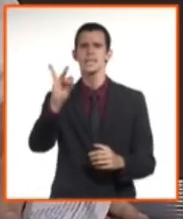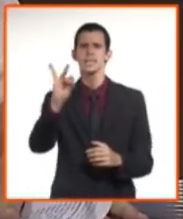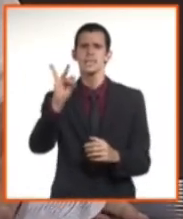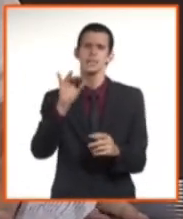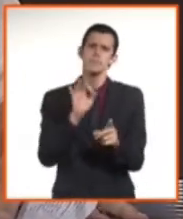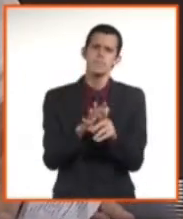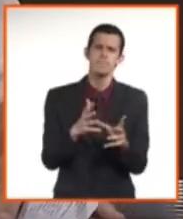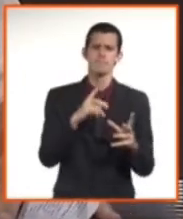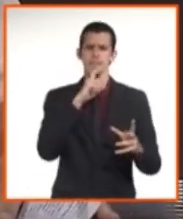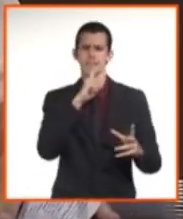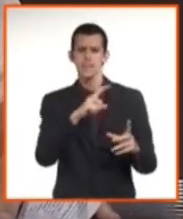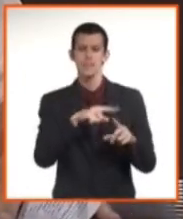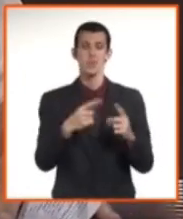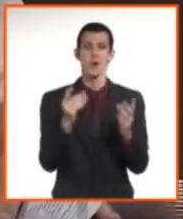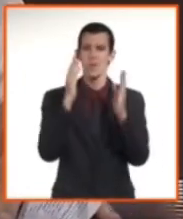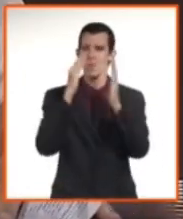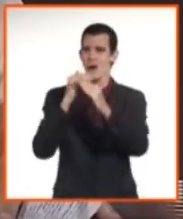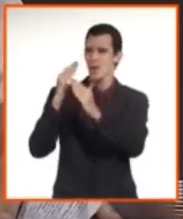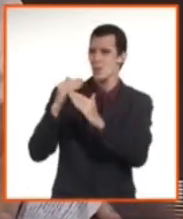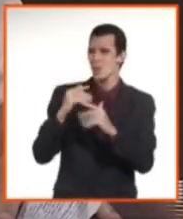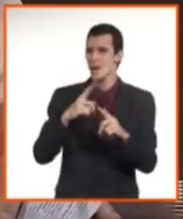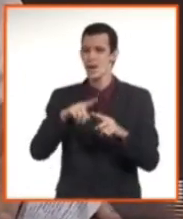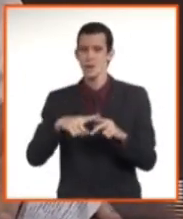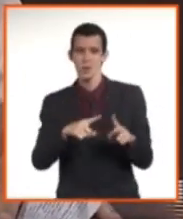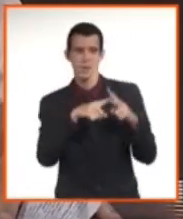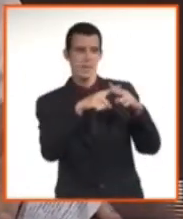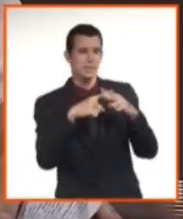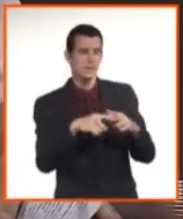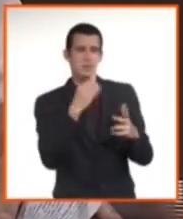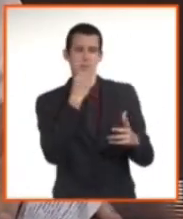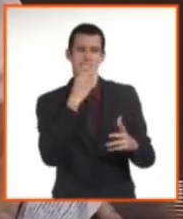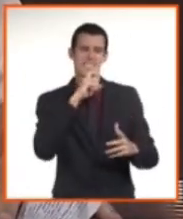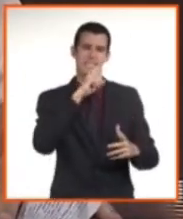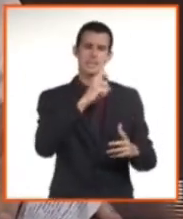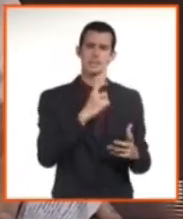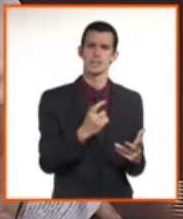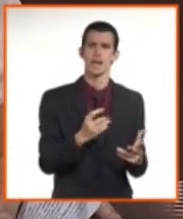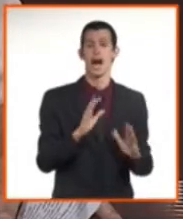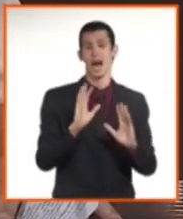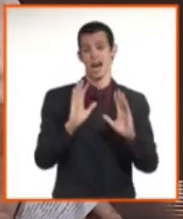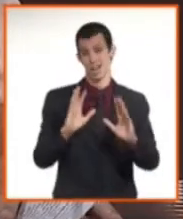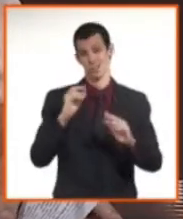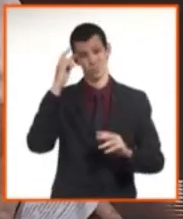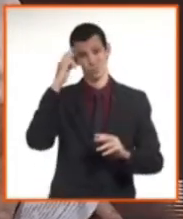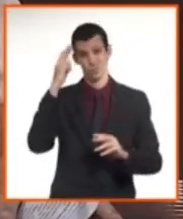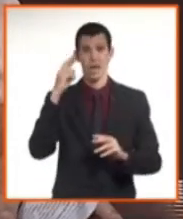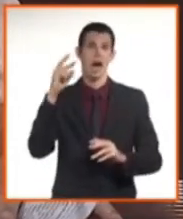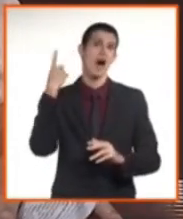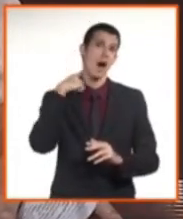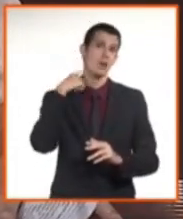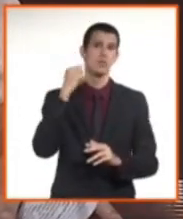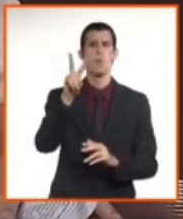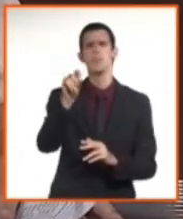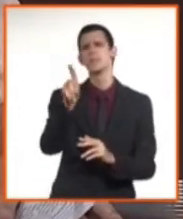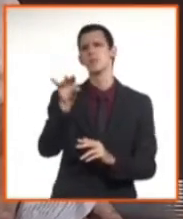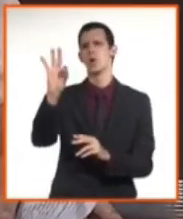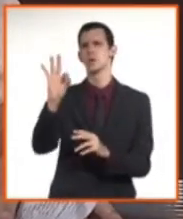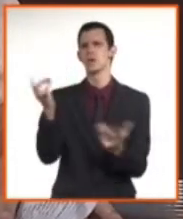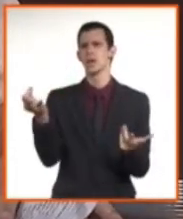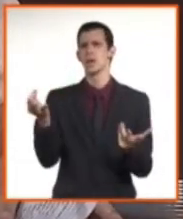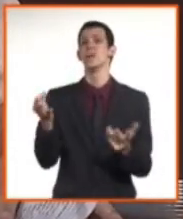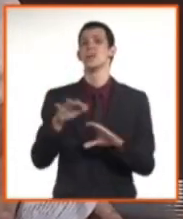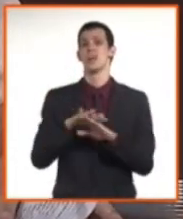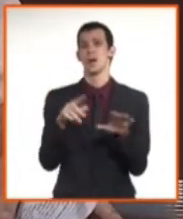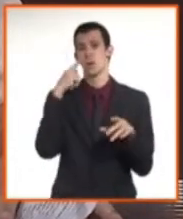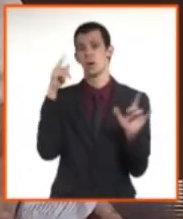tecnología. Y entonces, a partir del 2018, en el que empieza a experimentarse una caída significativa de la disponibilidad